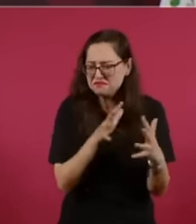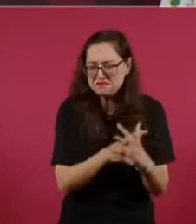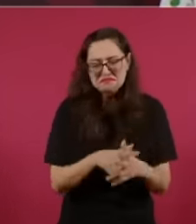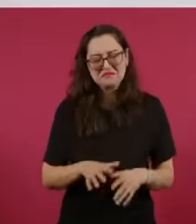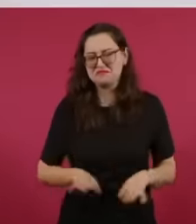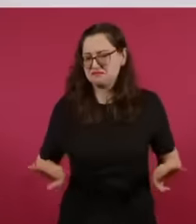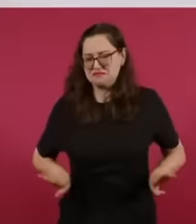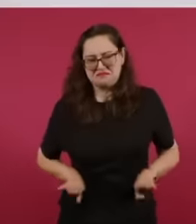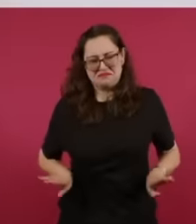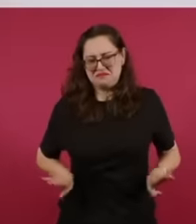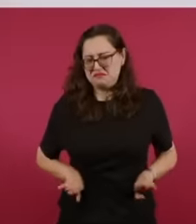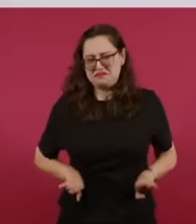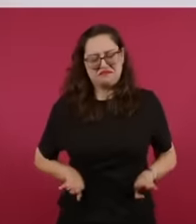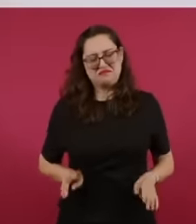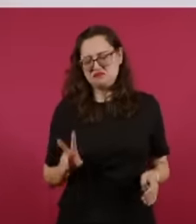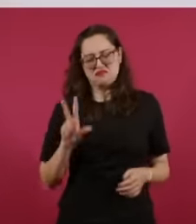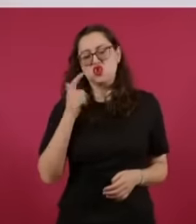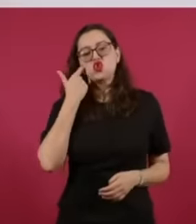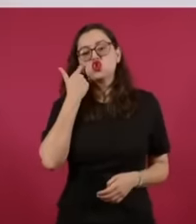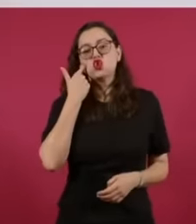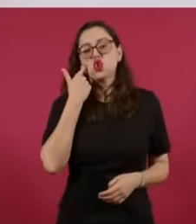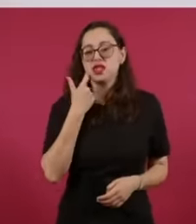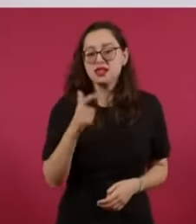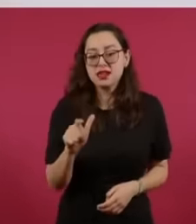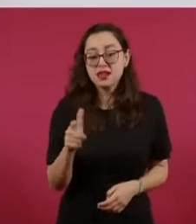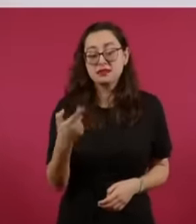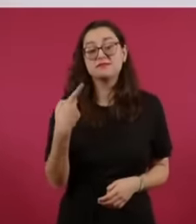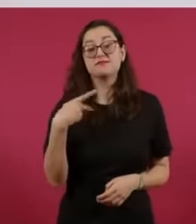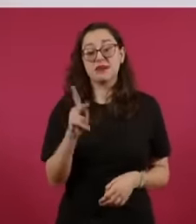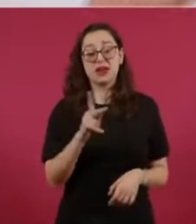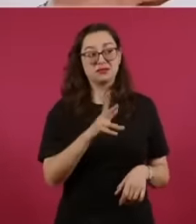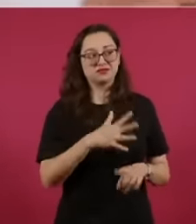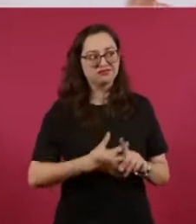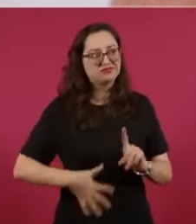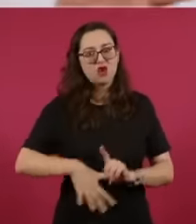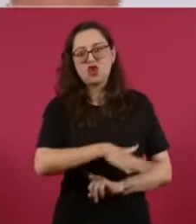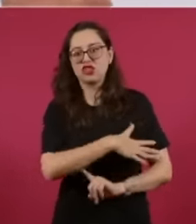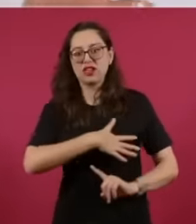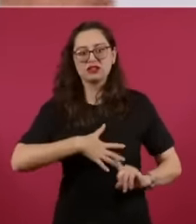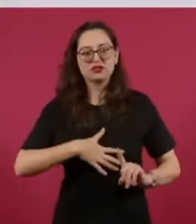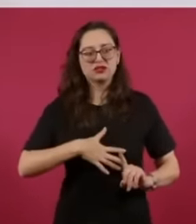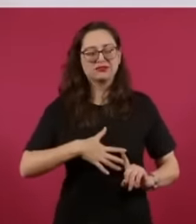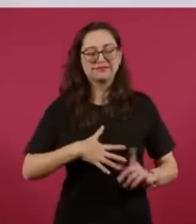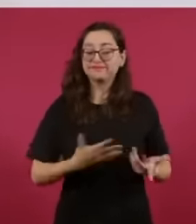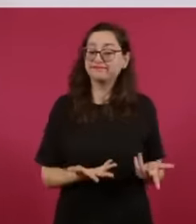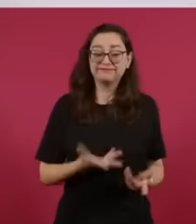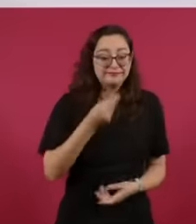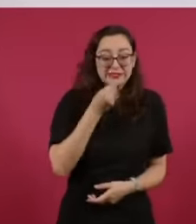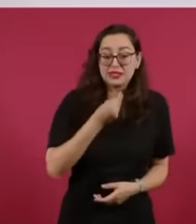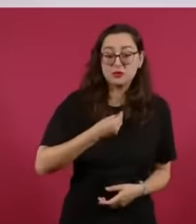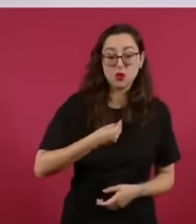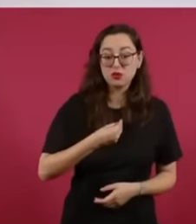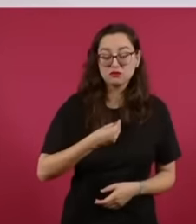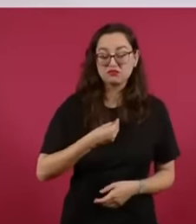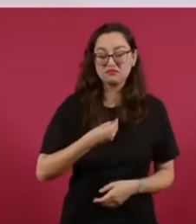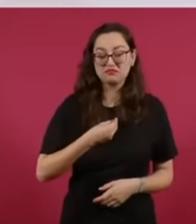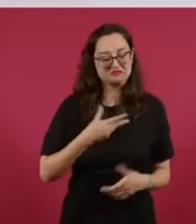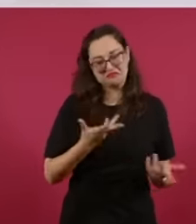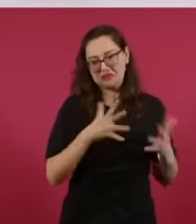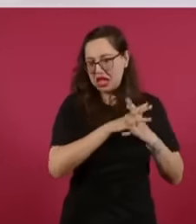que convocó al pueblo a tomar las armas. Pero las circunstancias así se